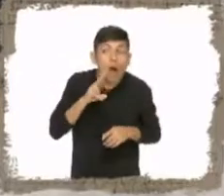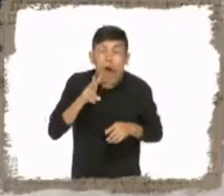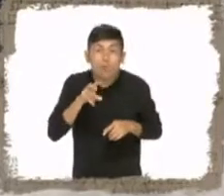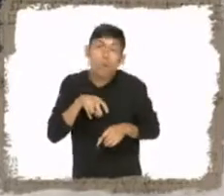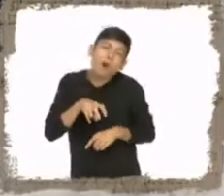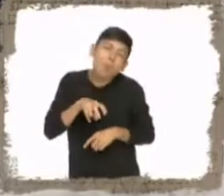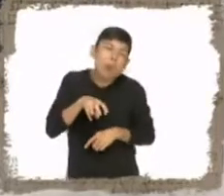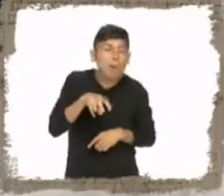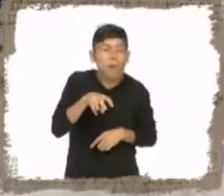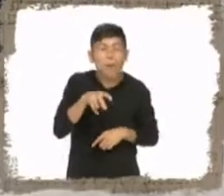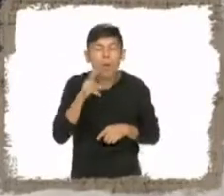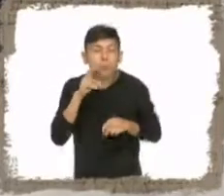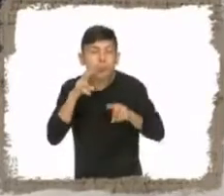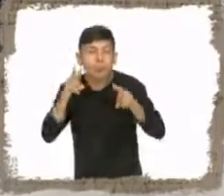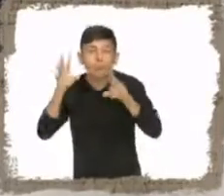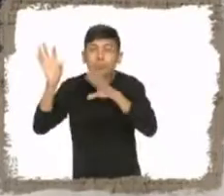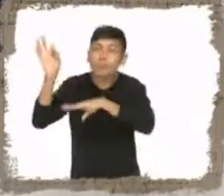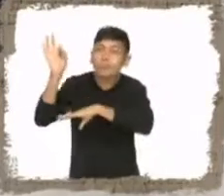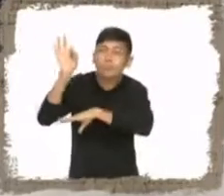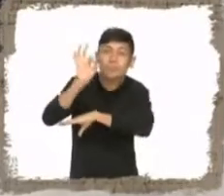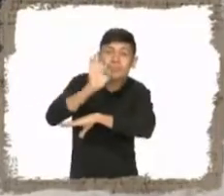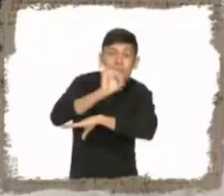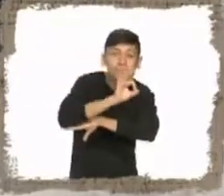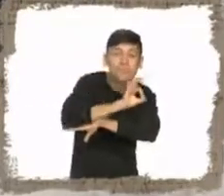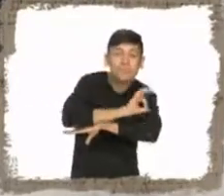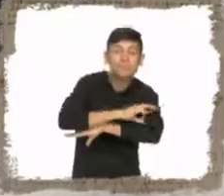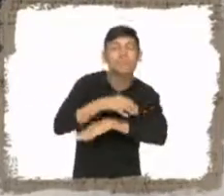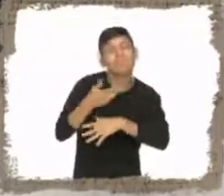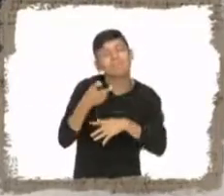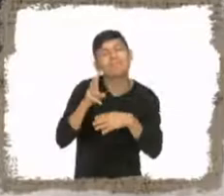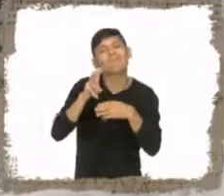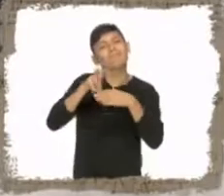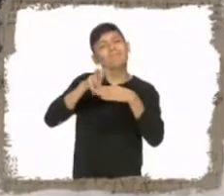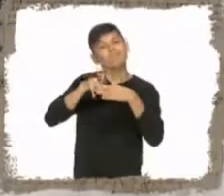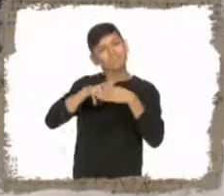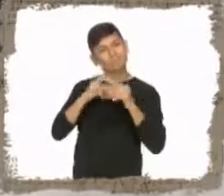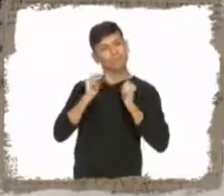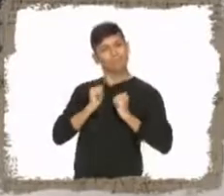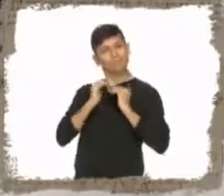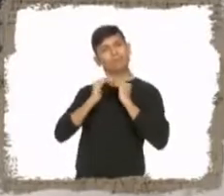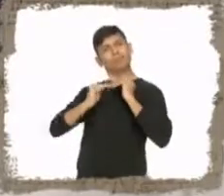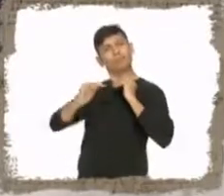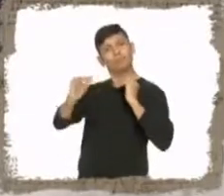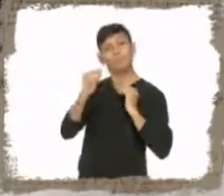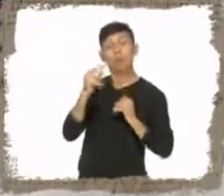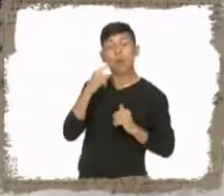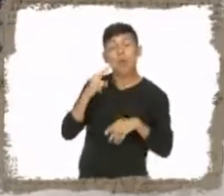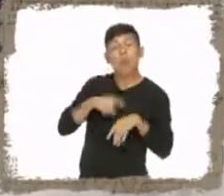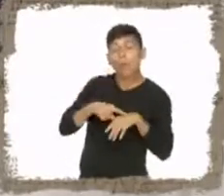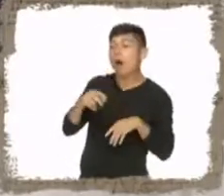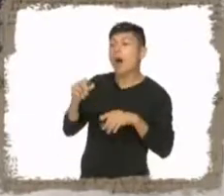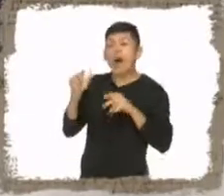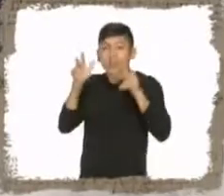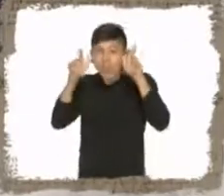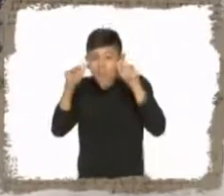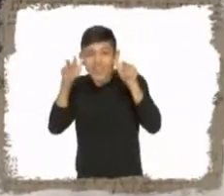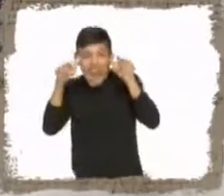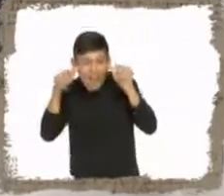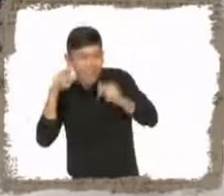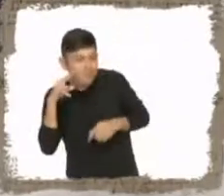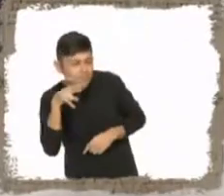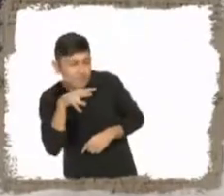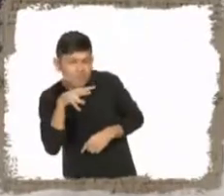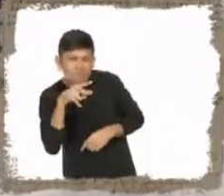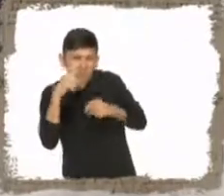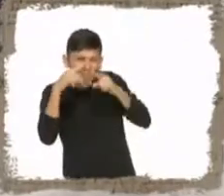lo que vio que caminó, caminó, caminó y se le hizo la noche. Así que se sentó a descansar a la vera del camino y en eso pasó un conejito